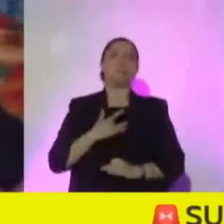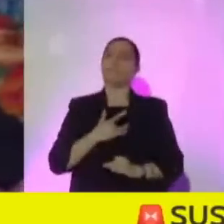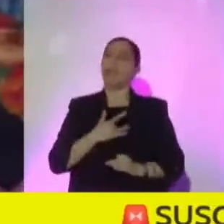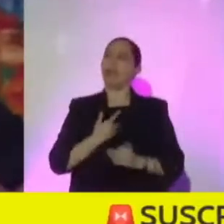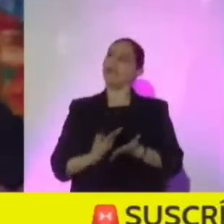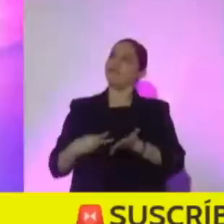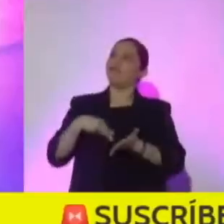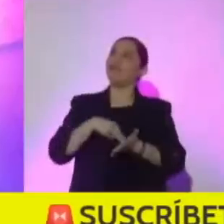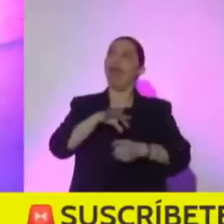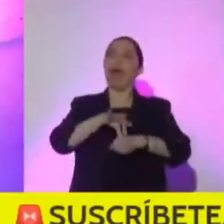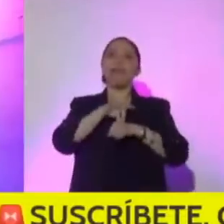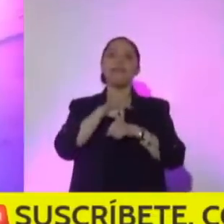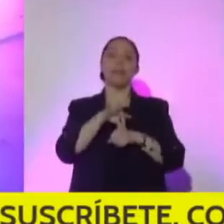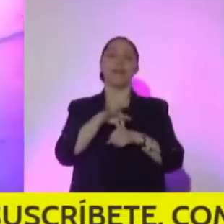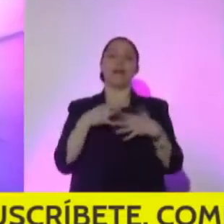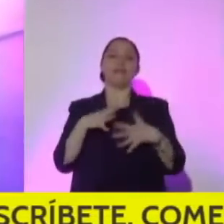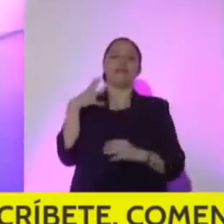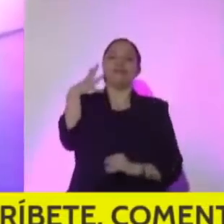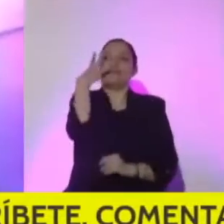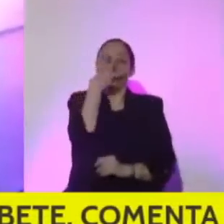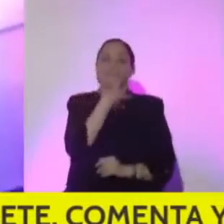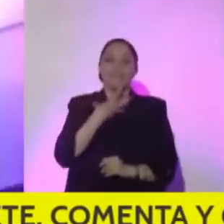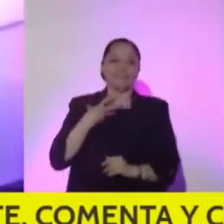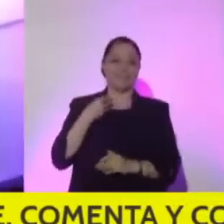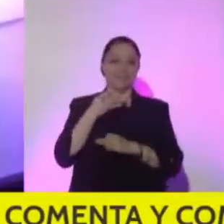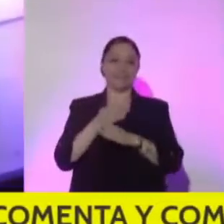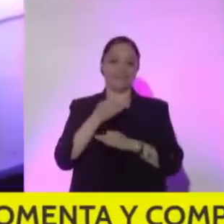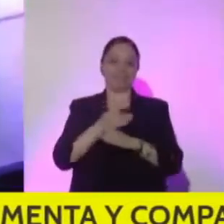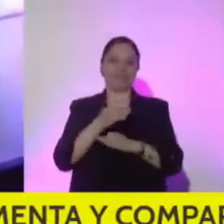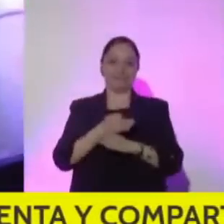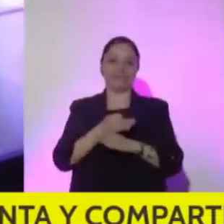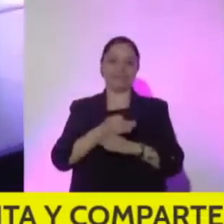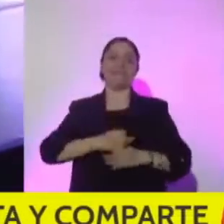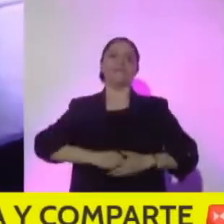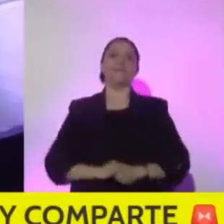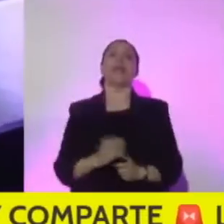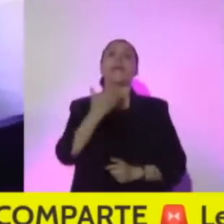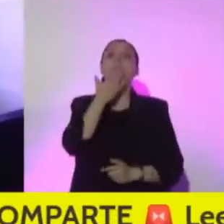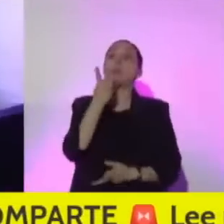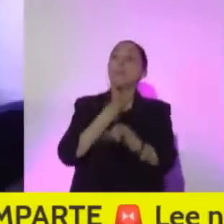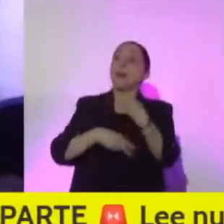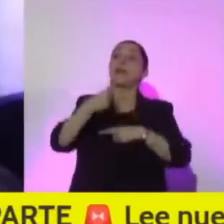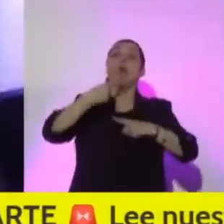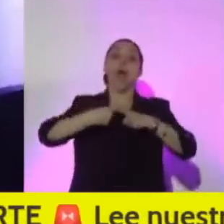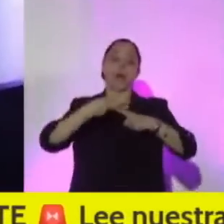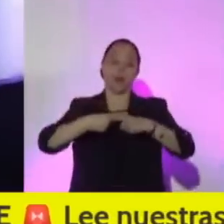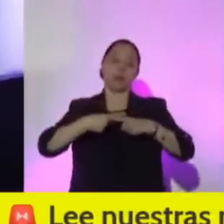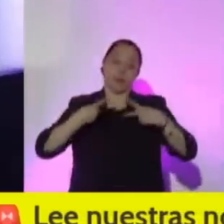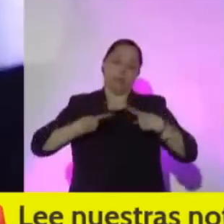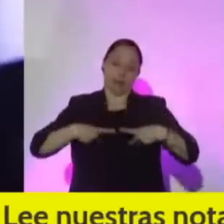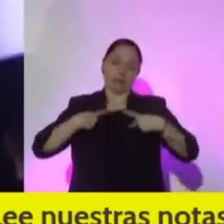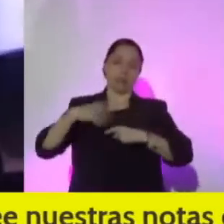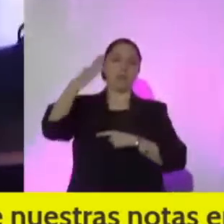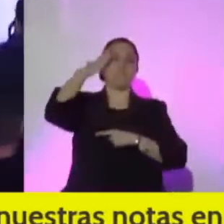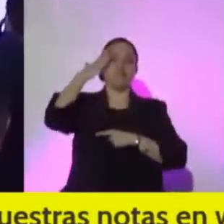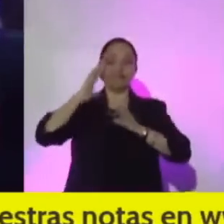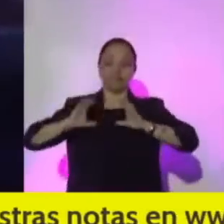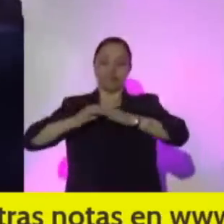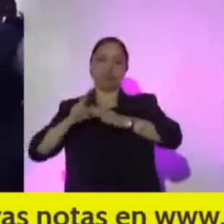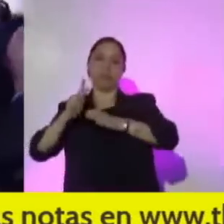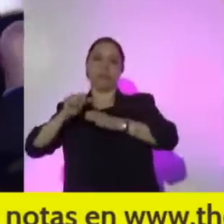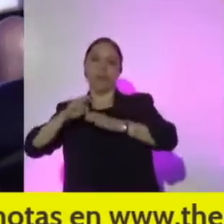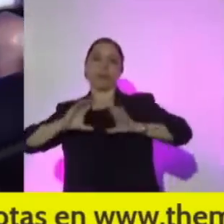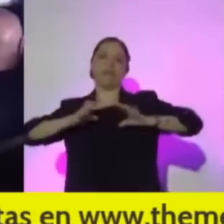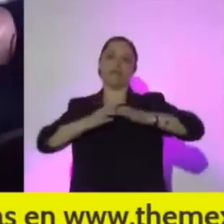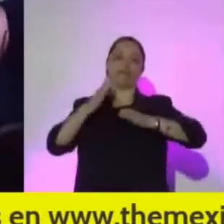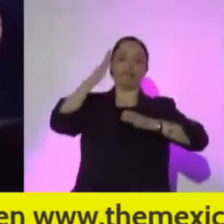maravilloso nos tocó vivir en Esta generación doy la bienvenida a los presidentes de los partidos políticos al presidente del pan al presidente del